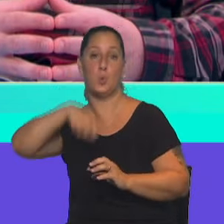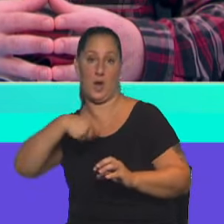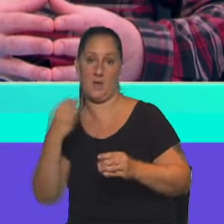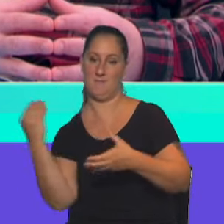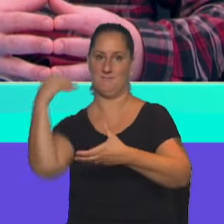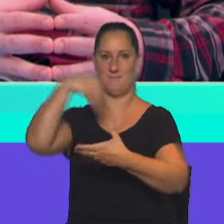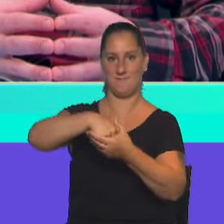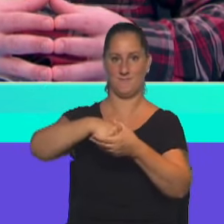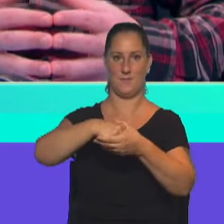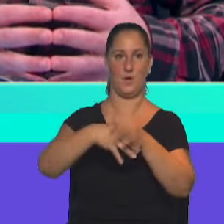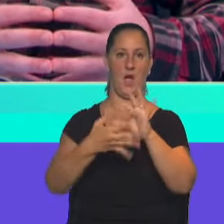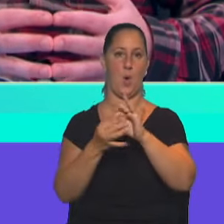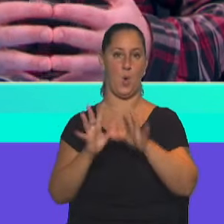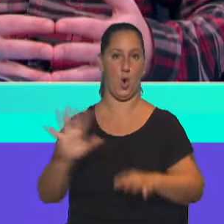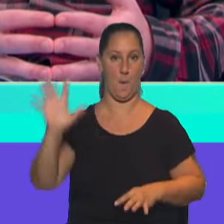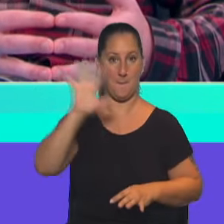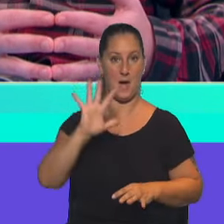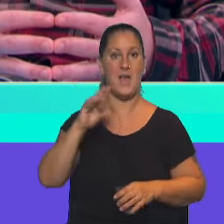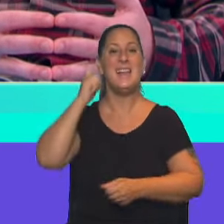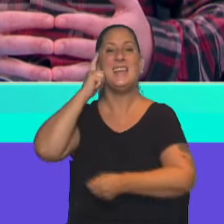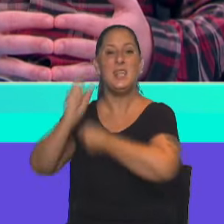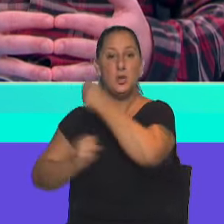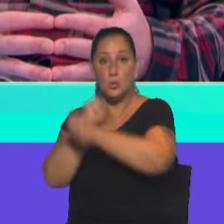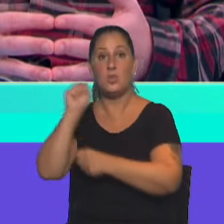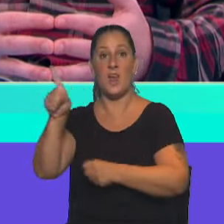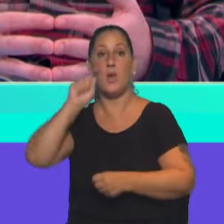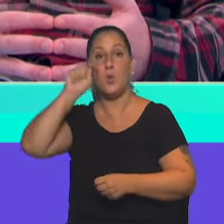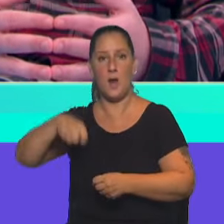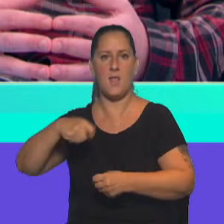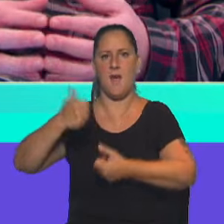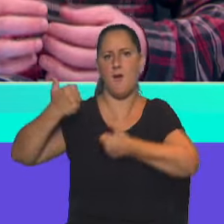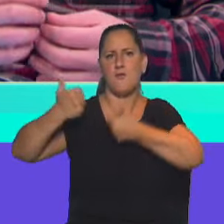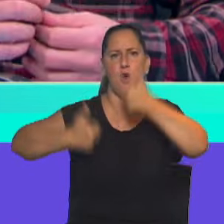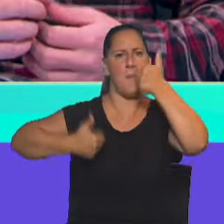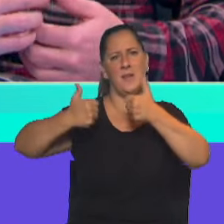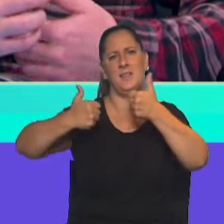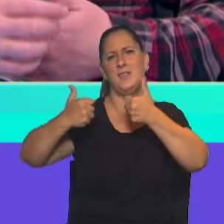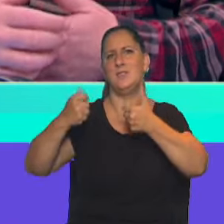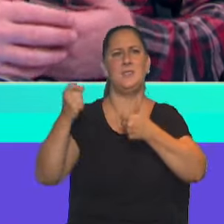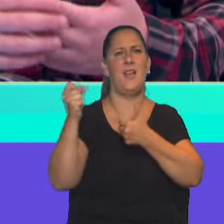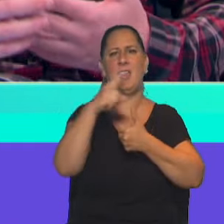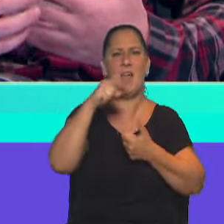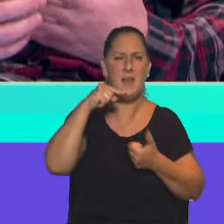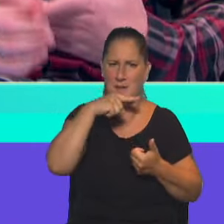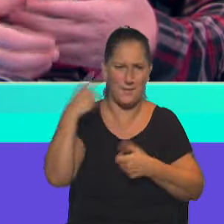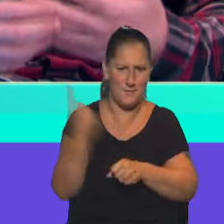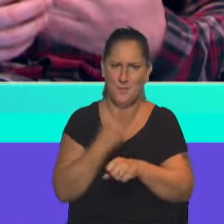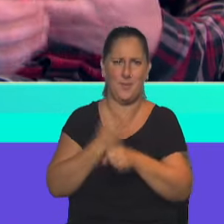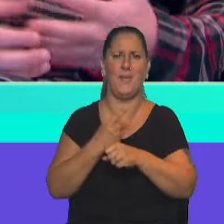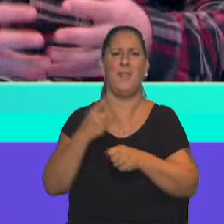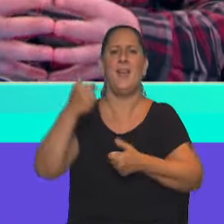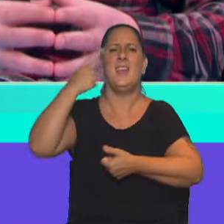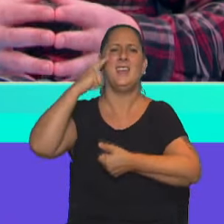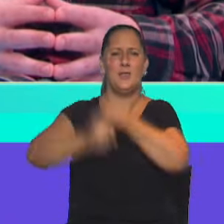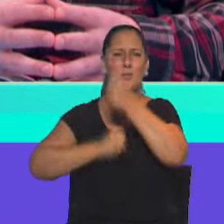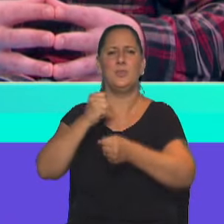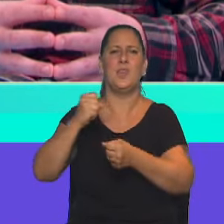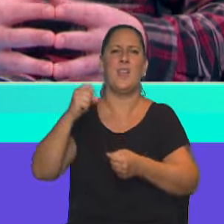europea porque obviamente la industria ucraniana no puede competir de ninguna forma con la industria alemana con la industria francesa italiana